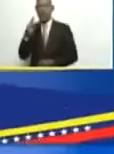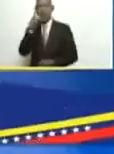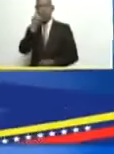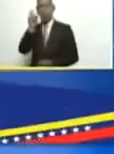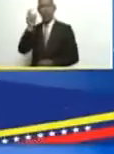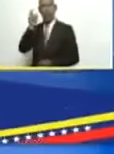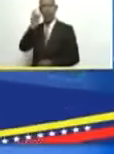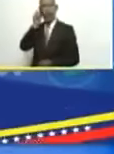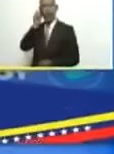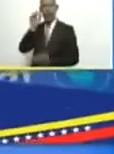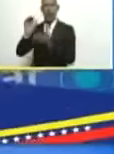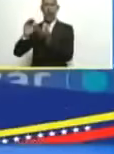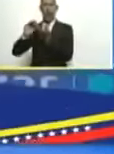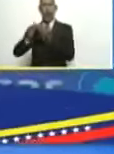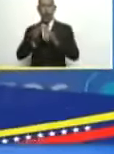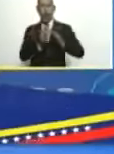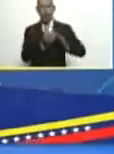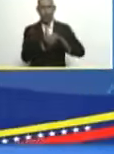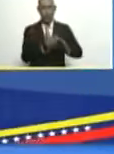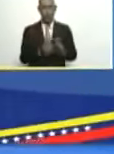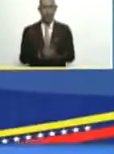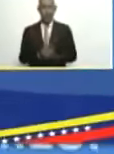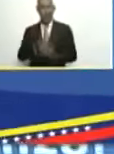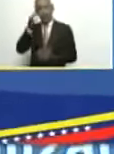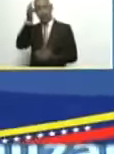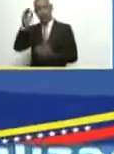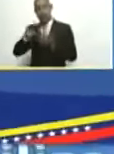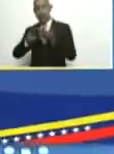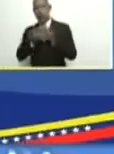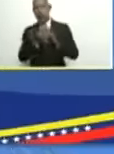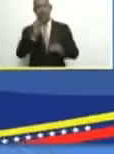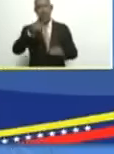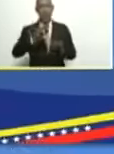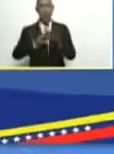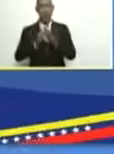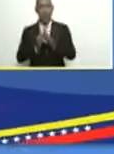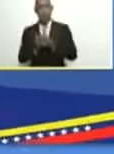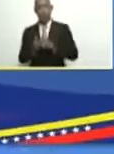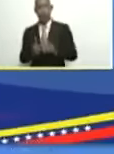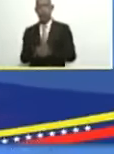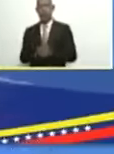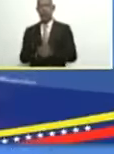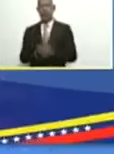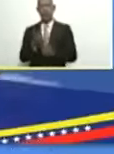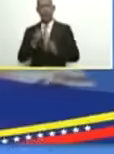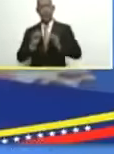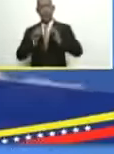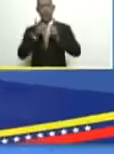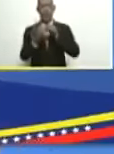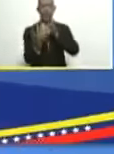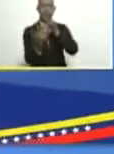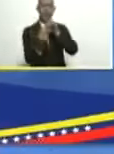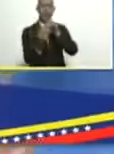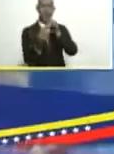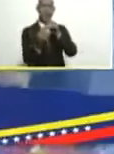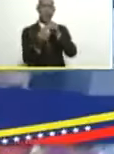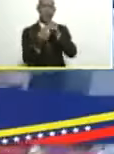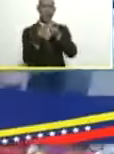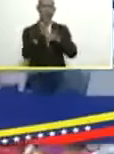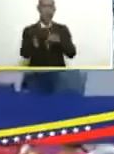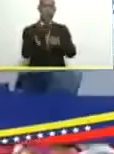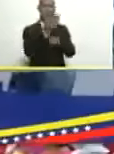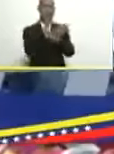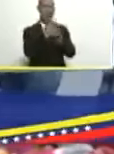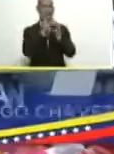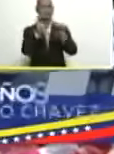voceras de los consejos comunales y de las comunas, bueno, dándole un parte desde aquel llamado que usted nos hacía el